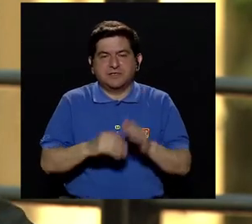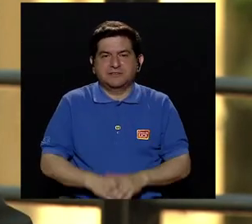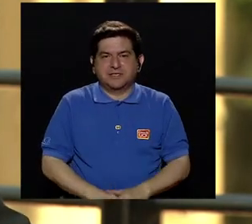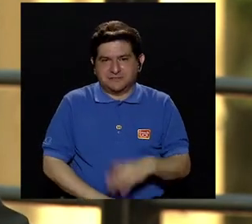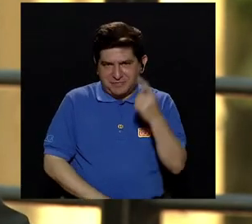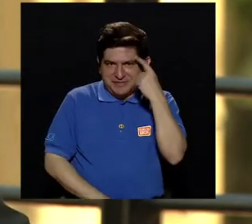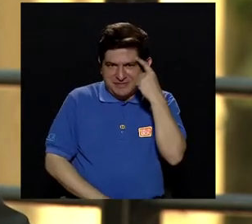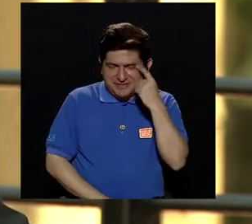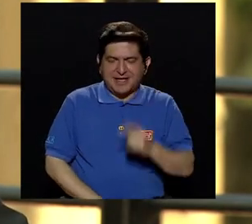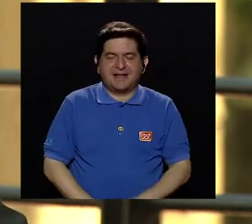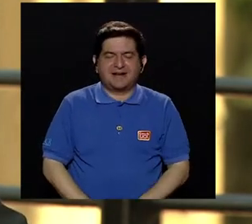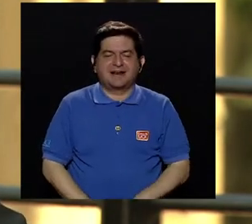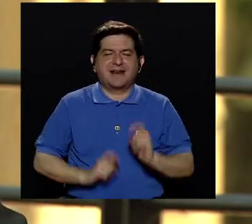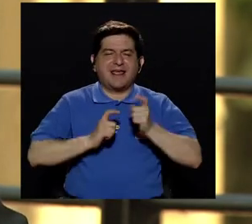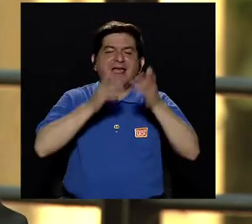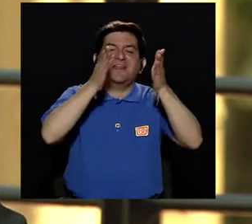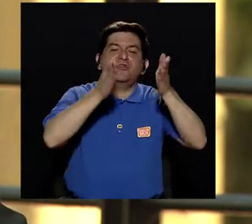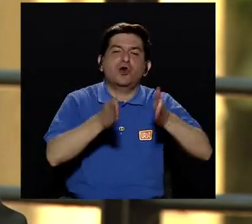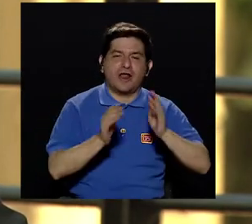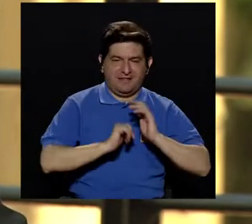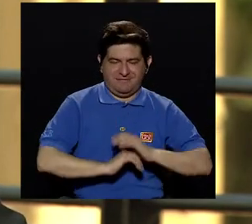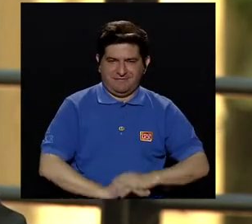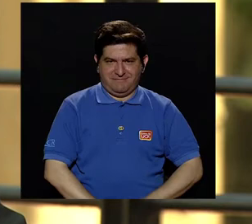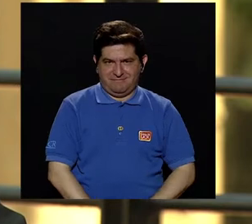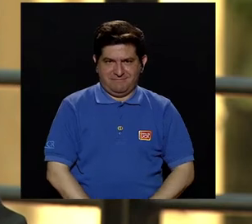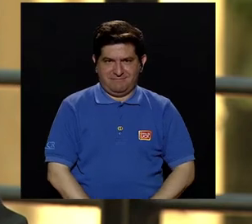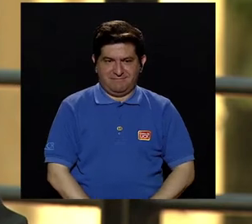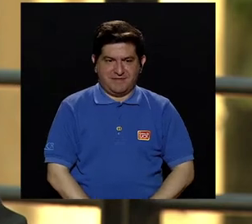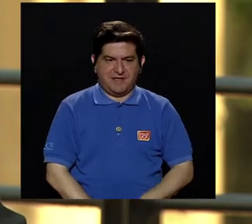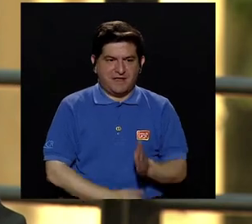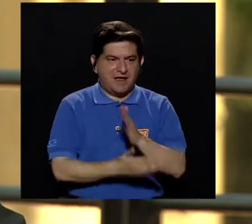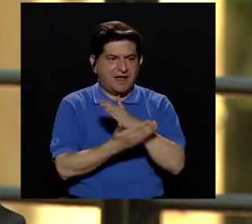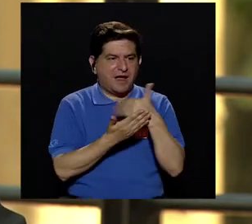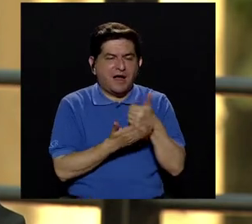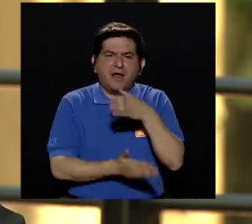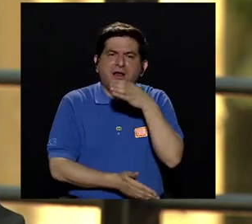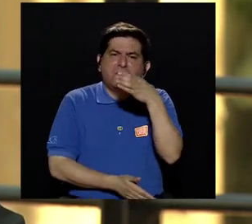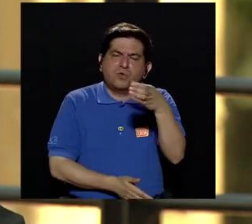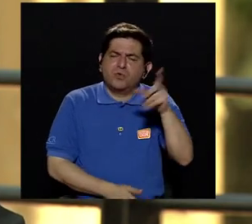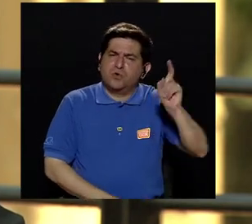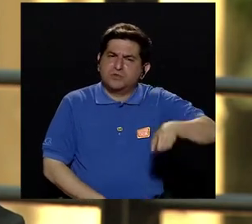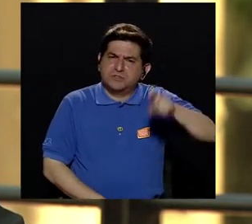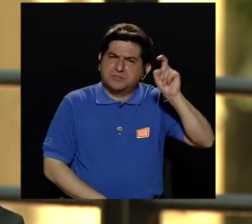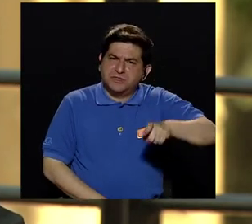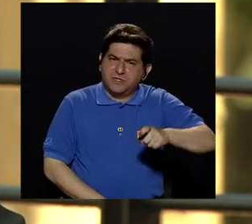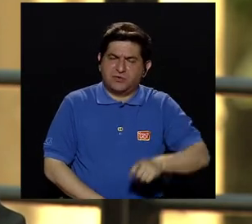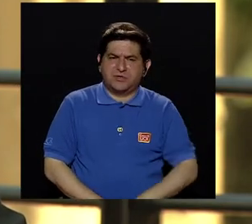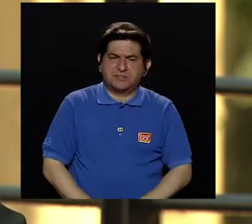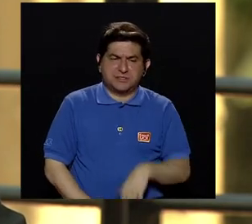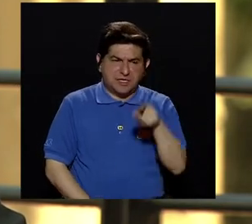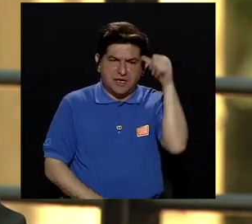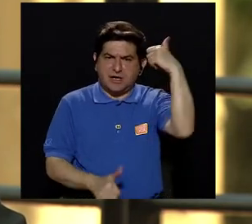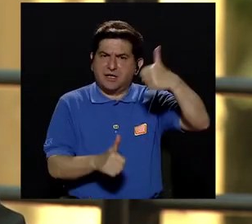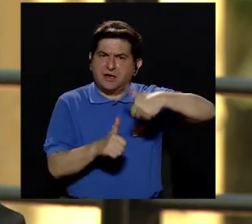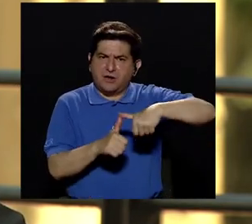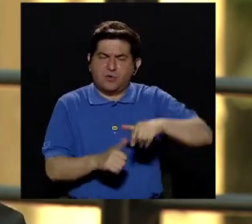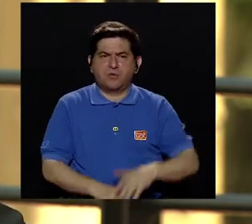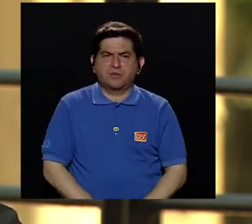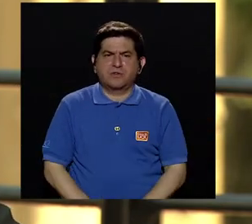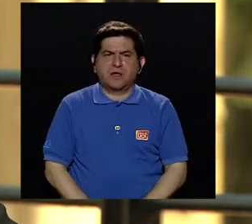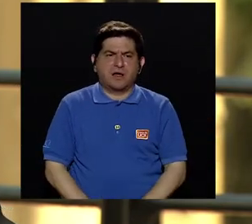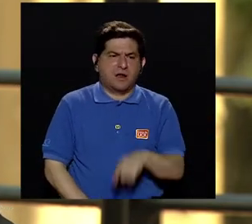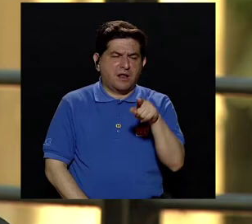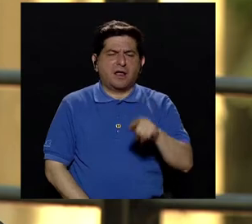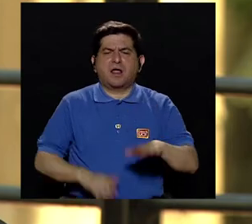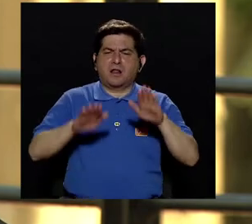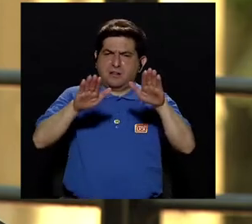perdón, el donante, ¿hay alguna medida o alguna recomendación que debe de tomar en cuenta? Por ejemplo,